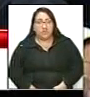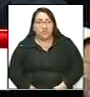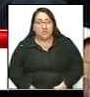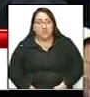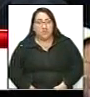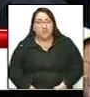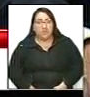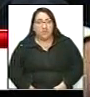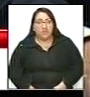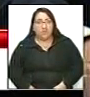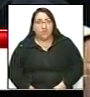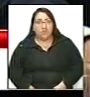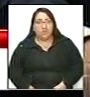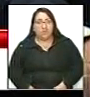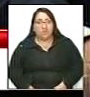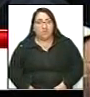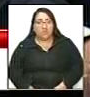tenga